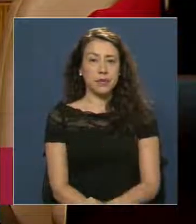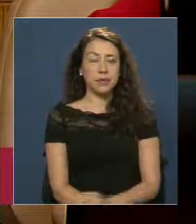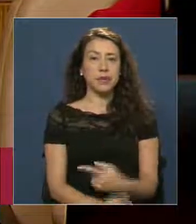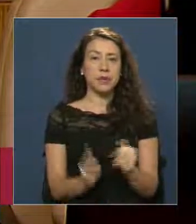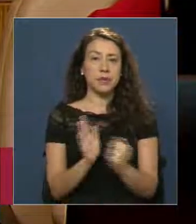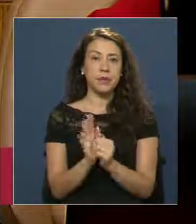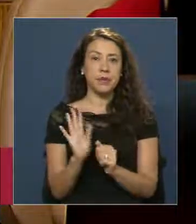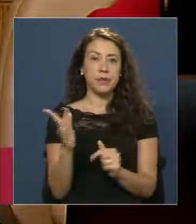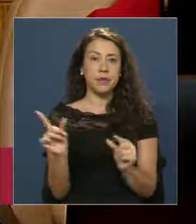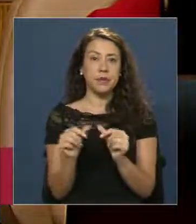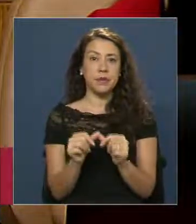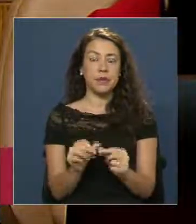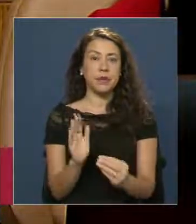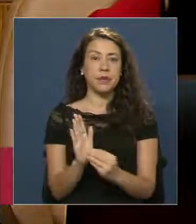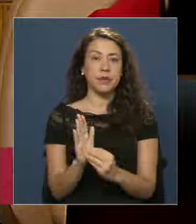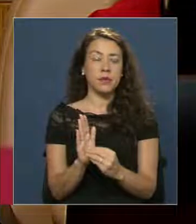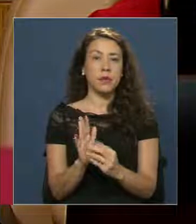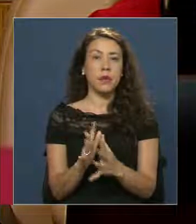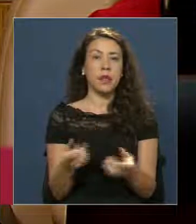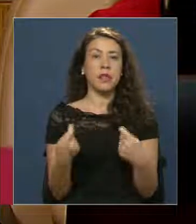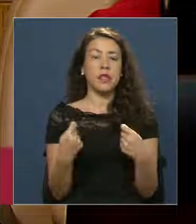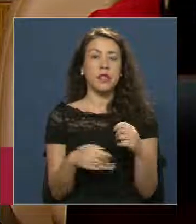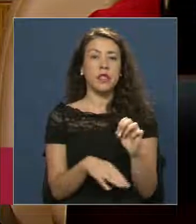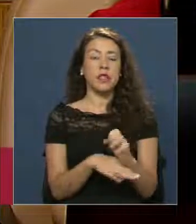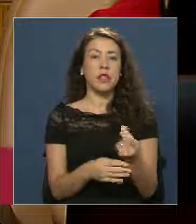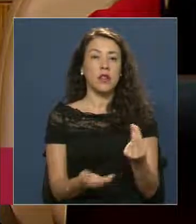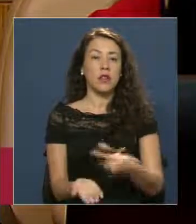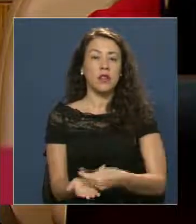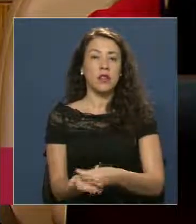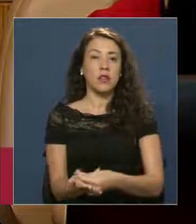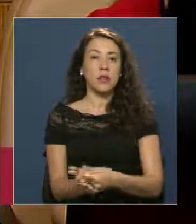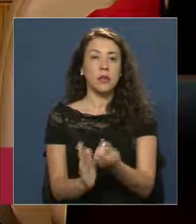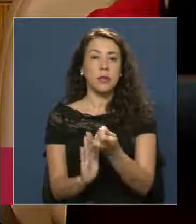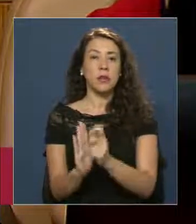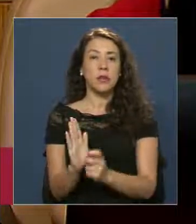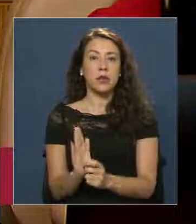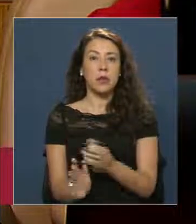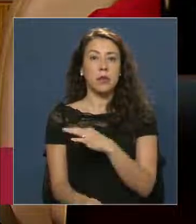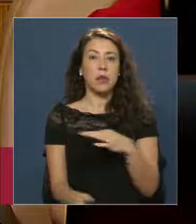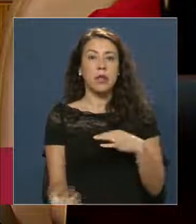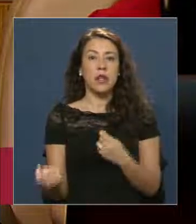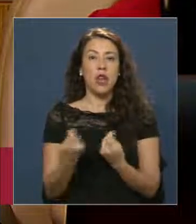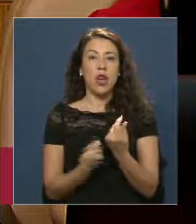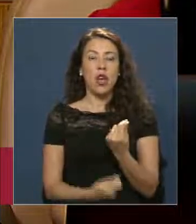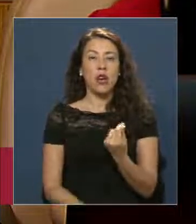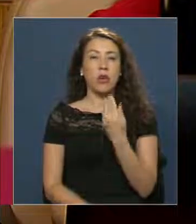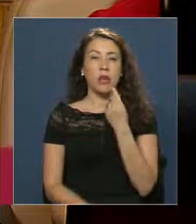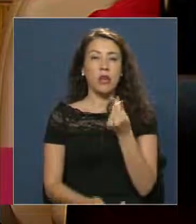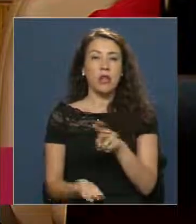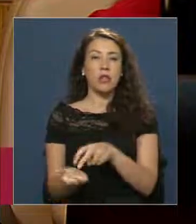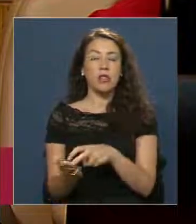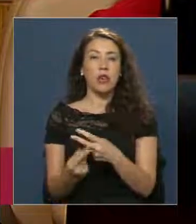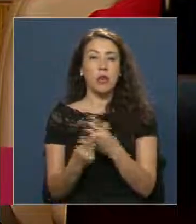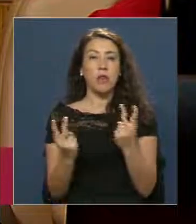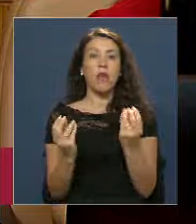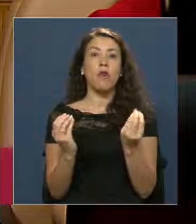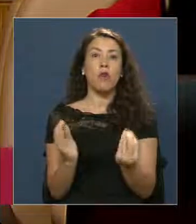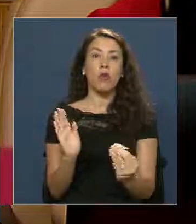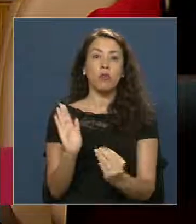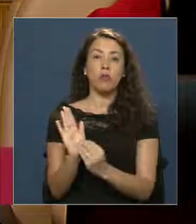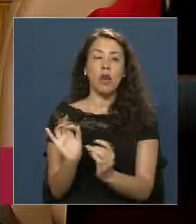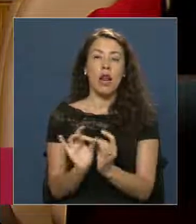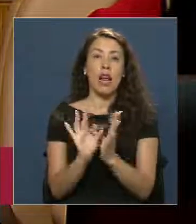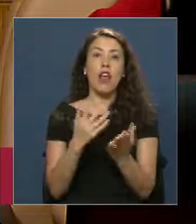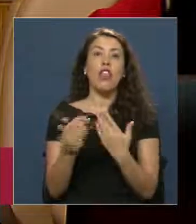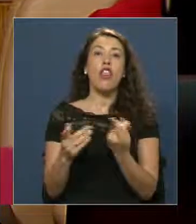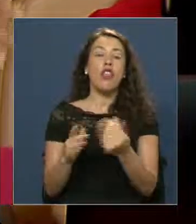artículo quinto transitorio que colocaron que era el mayor gasto fiscal, se financia con presupuesto del Ministerio de Economía y del Tesoro Público. Es bueno dejar claro